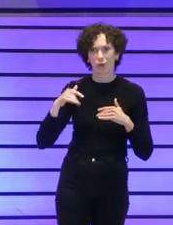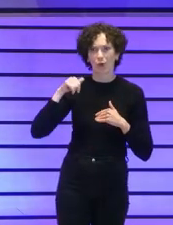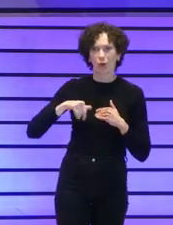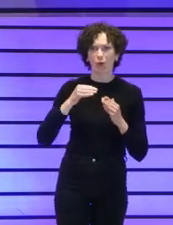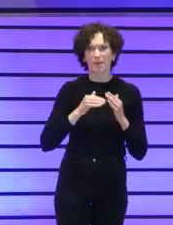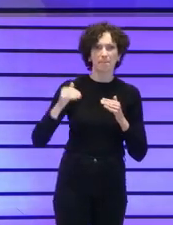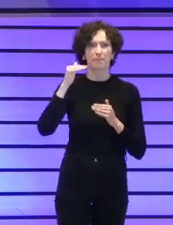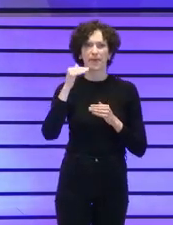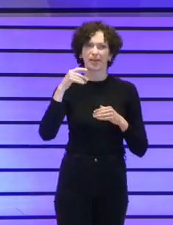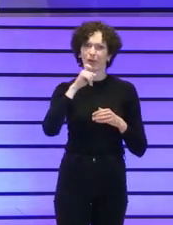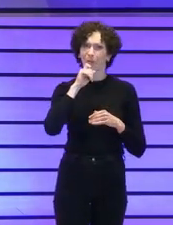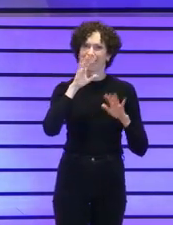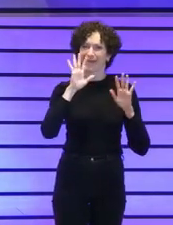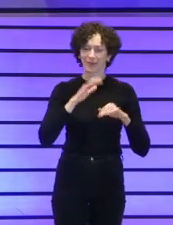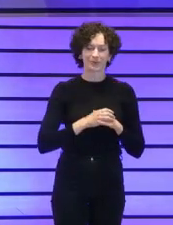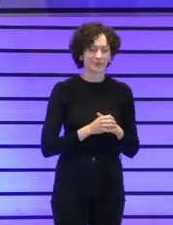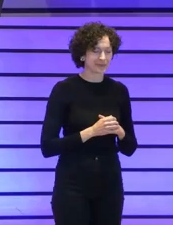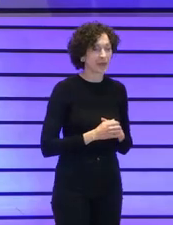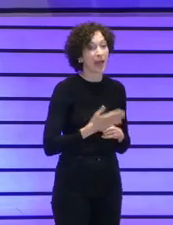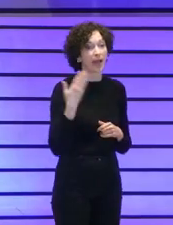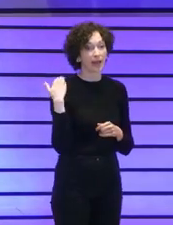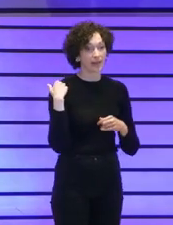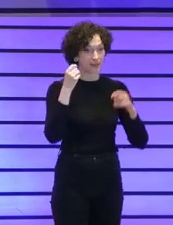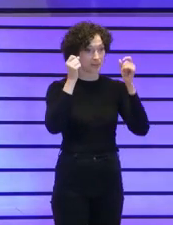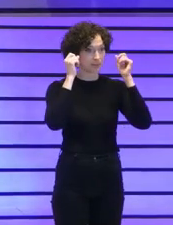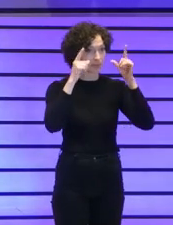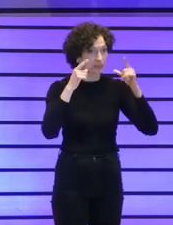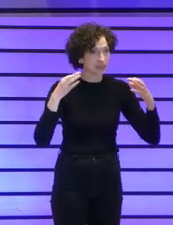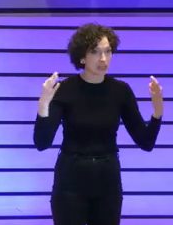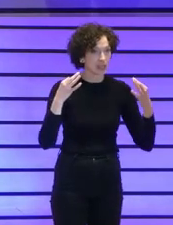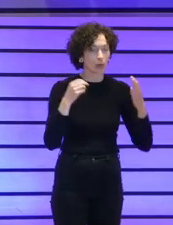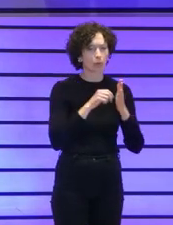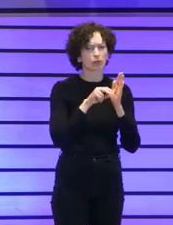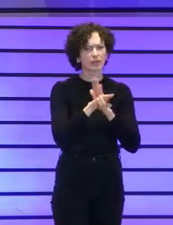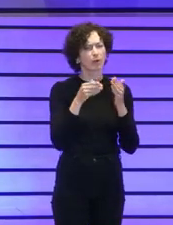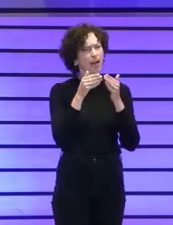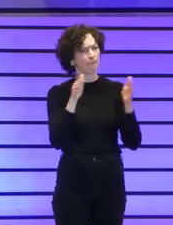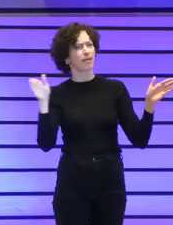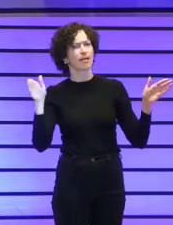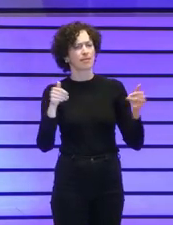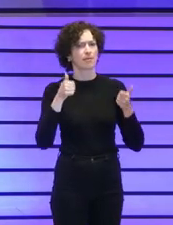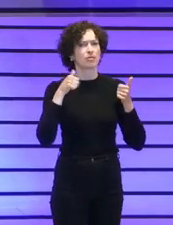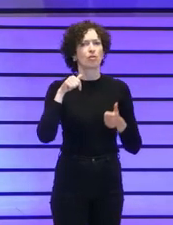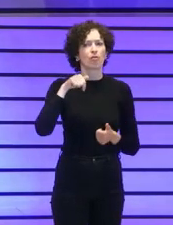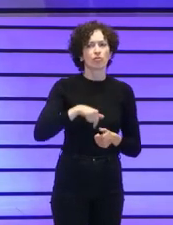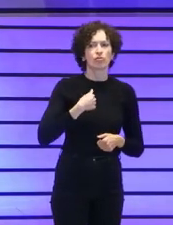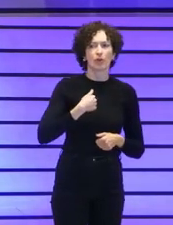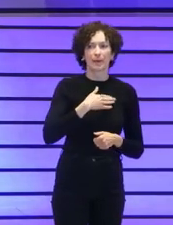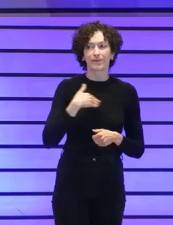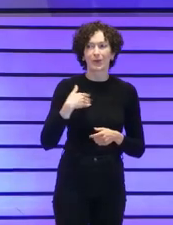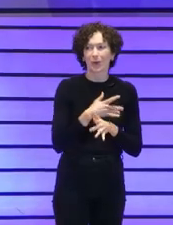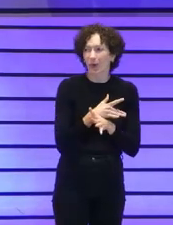complicado. Bueno, ayer veíamos lo importante que era ampliar la mirada, ¿no? Yo os quiero hacer un pequeño juego